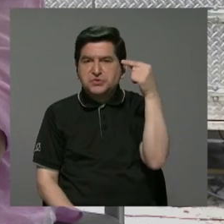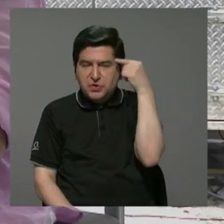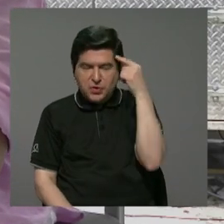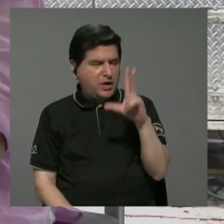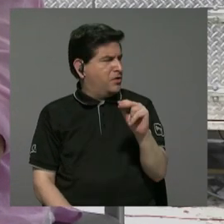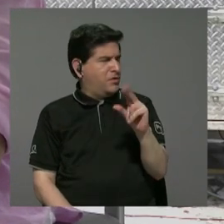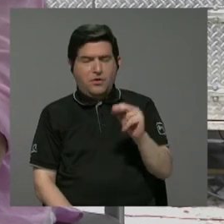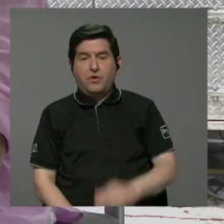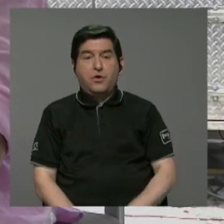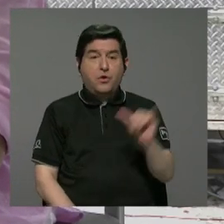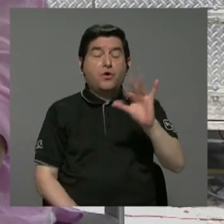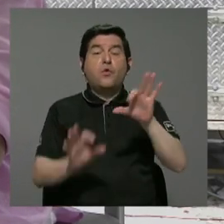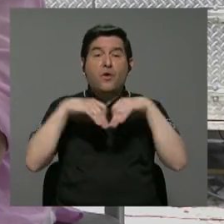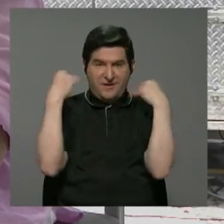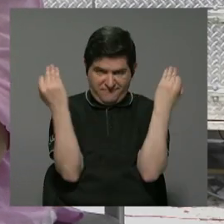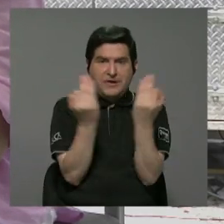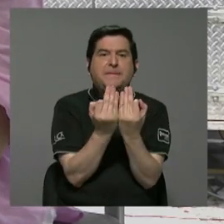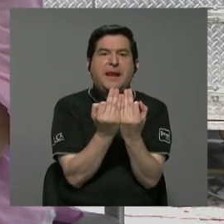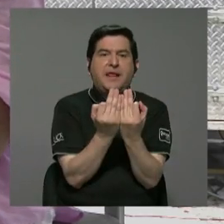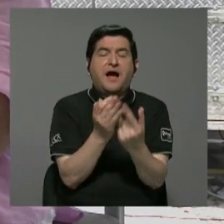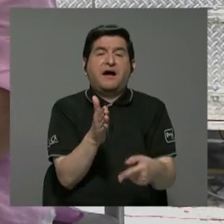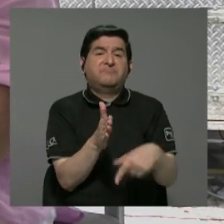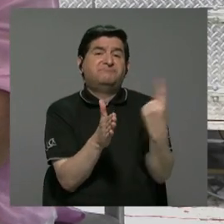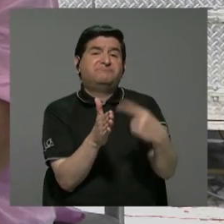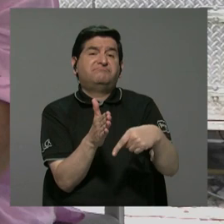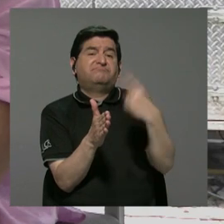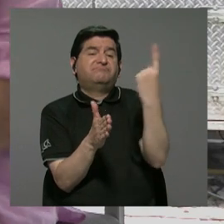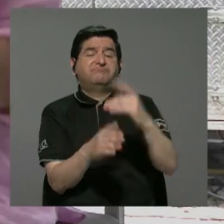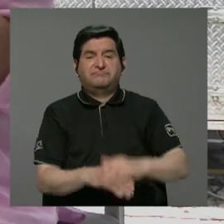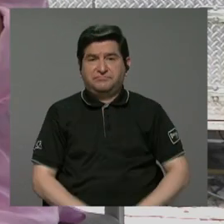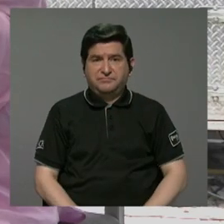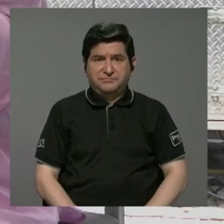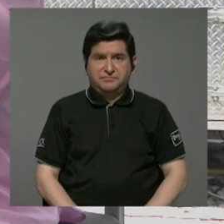sino también las familias, porque a veces